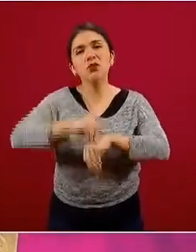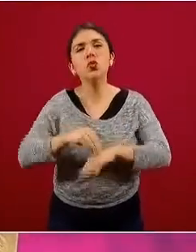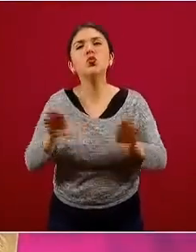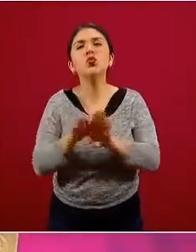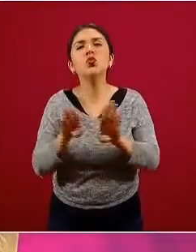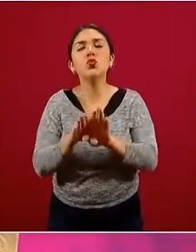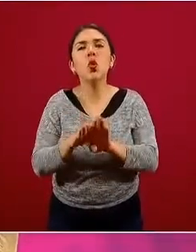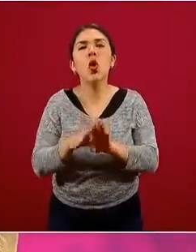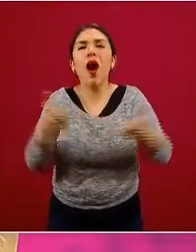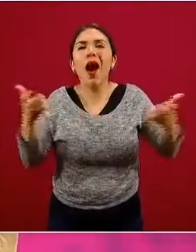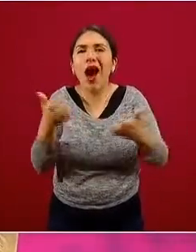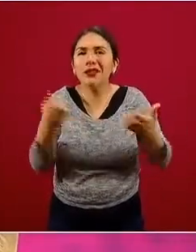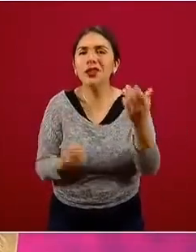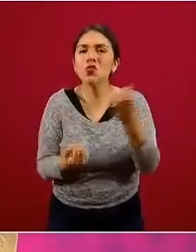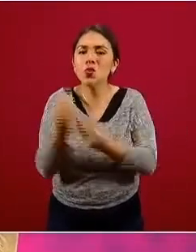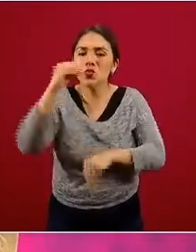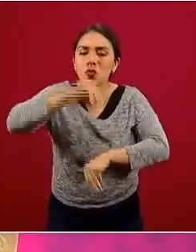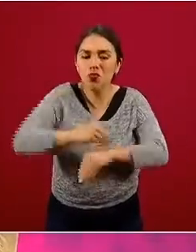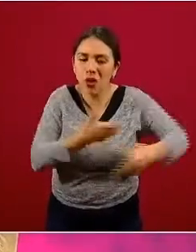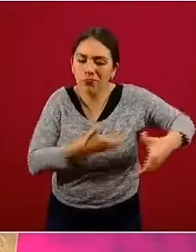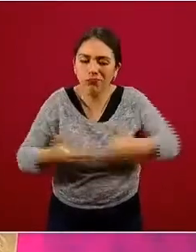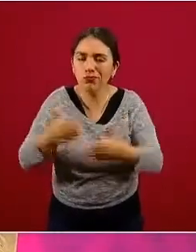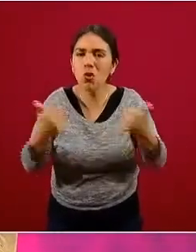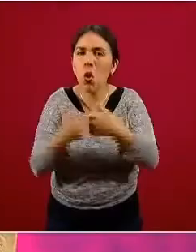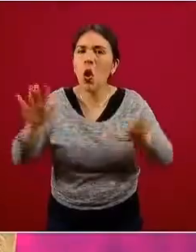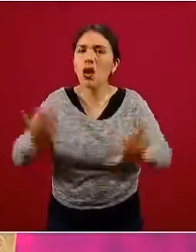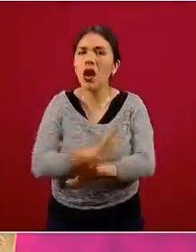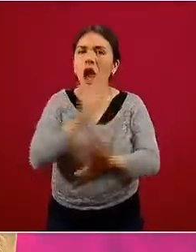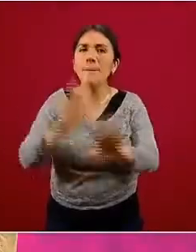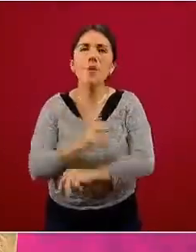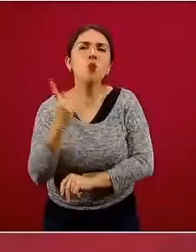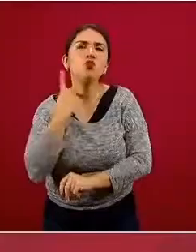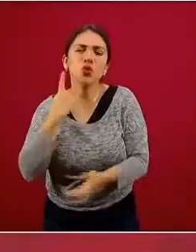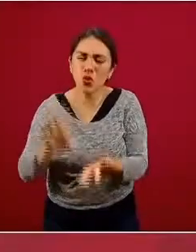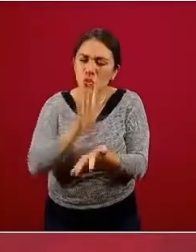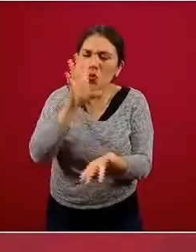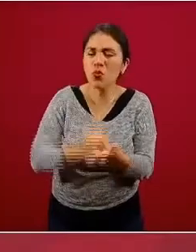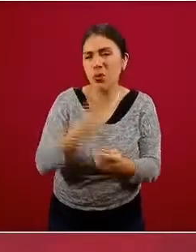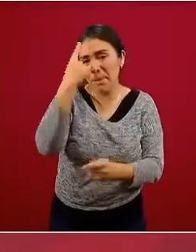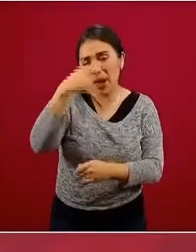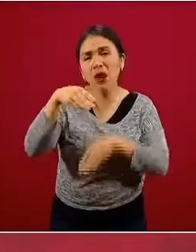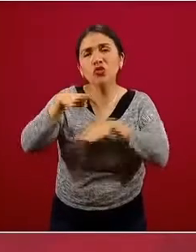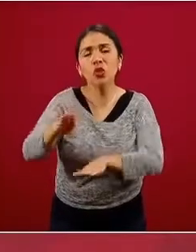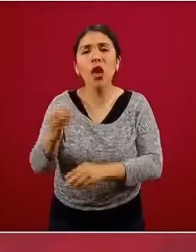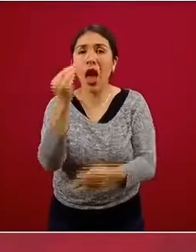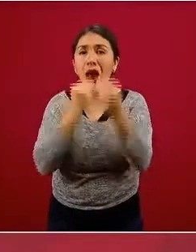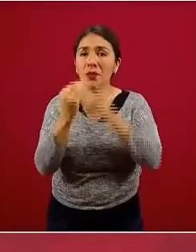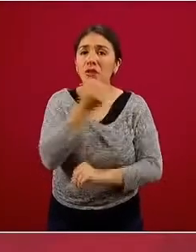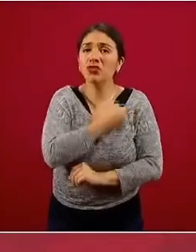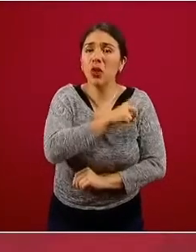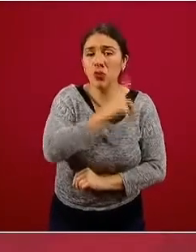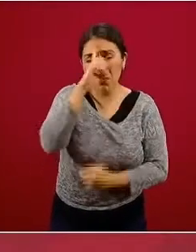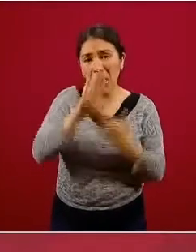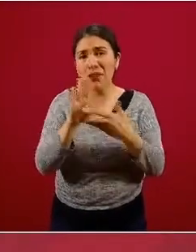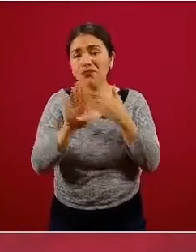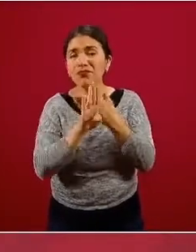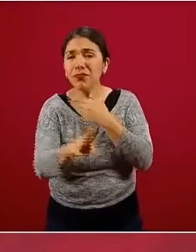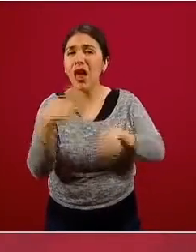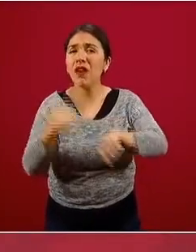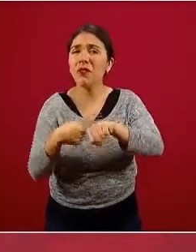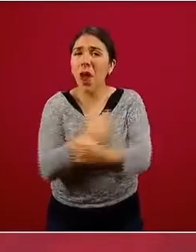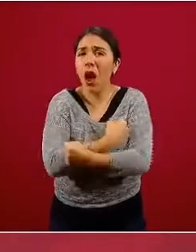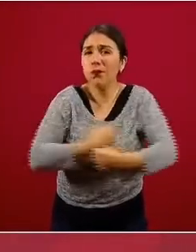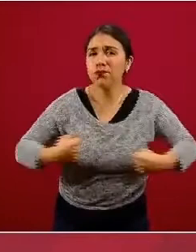establecer la ruta de la política pública integral sobre alimentación y salud para la prevención de